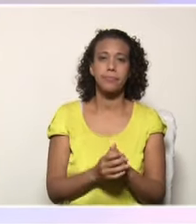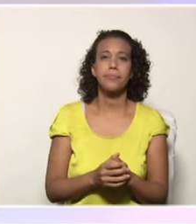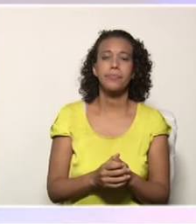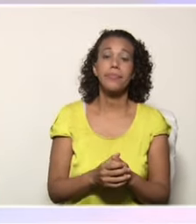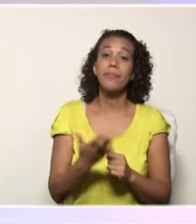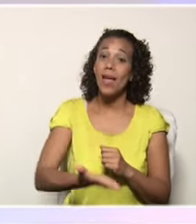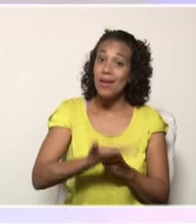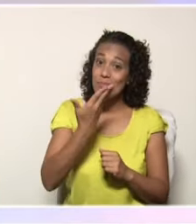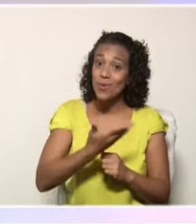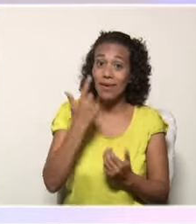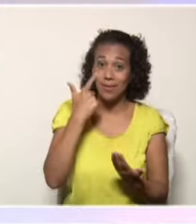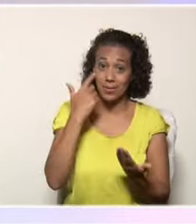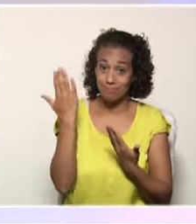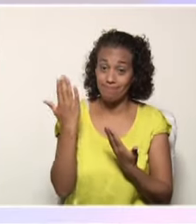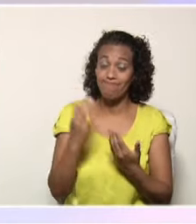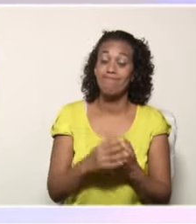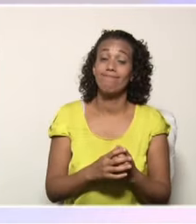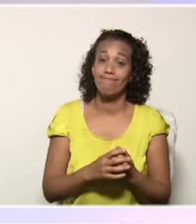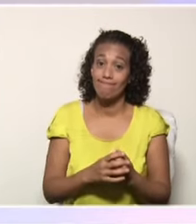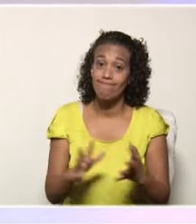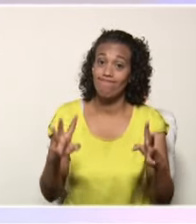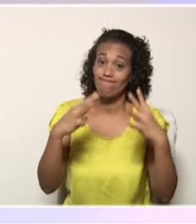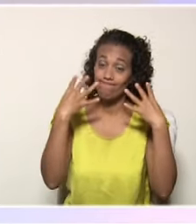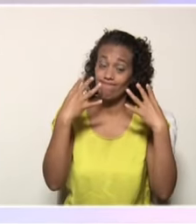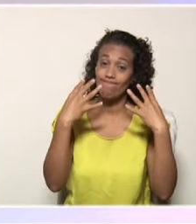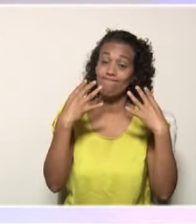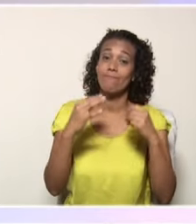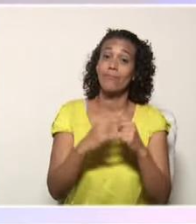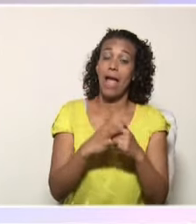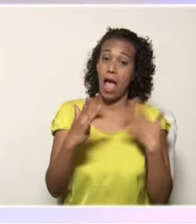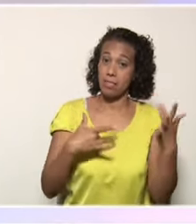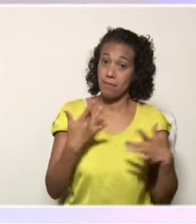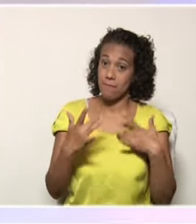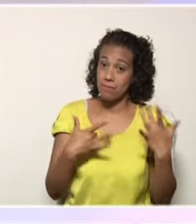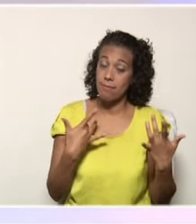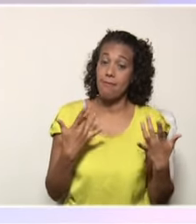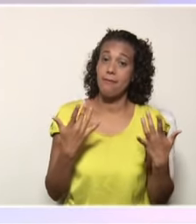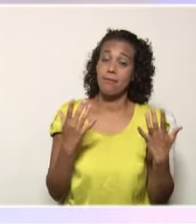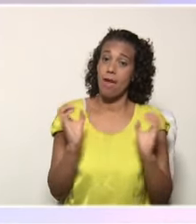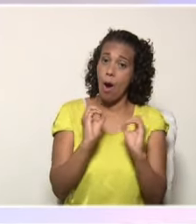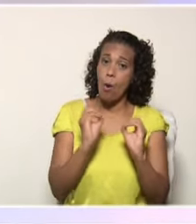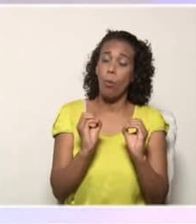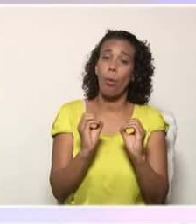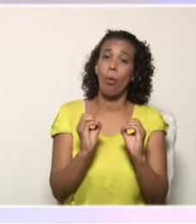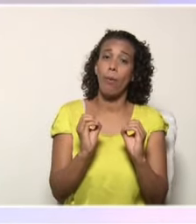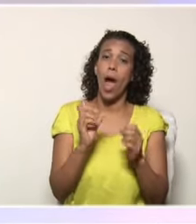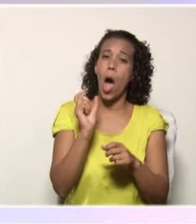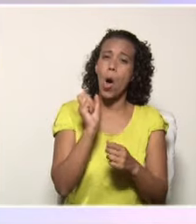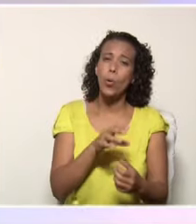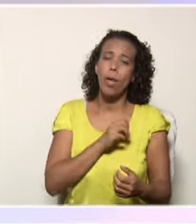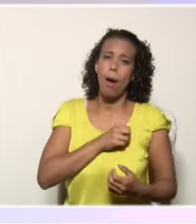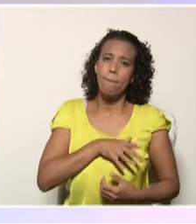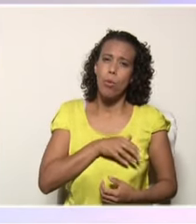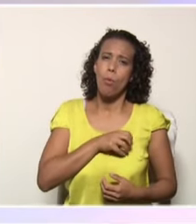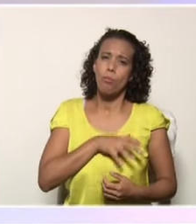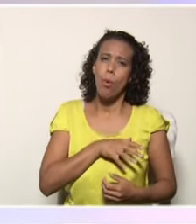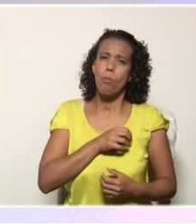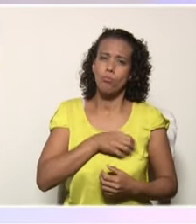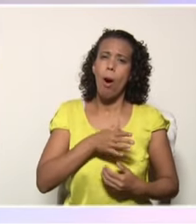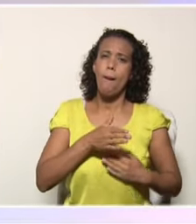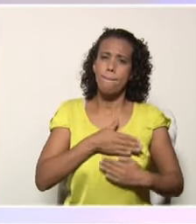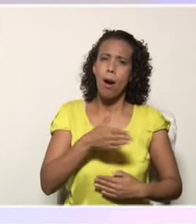Es importante señalar que para este tipo, para hacer el conteo de las pulsaciones,